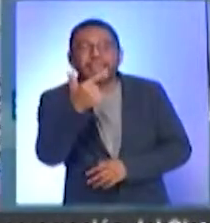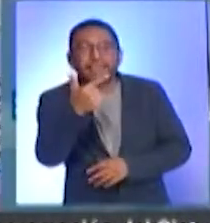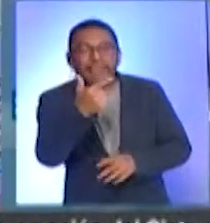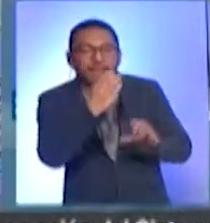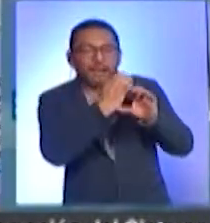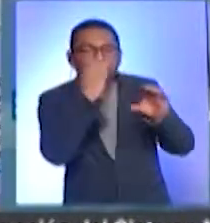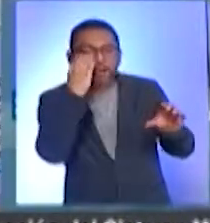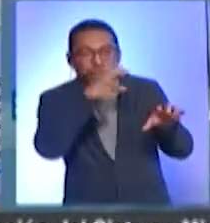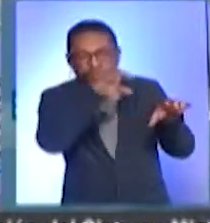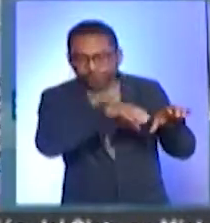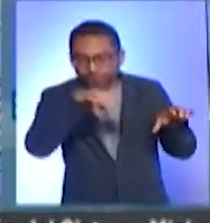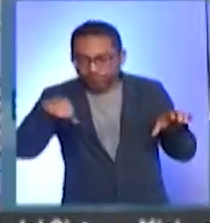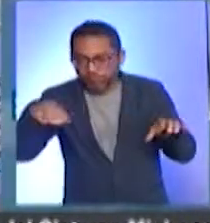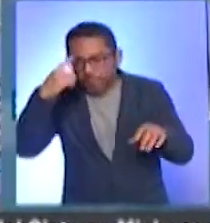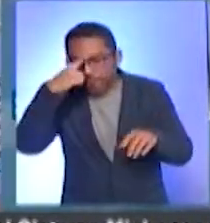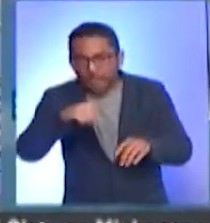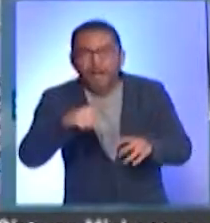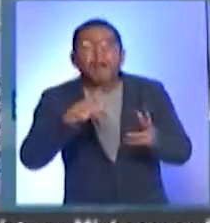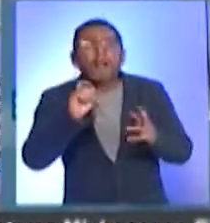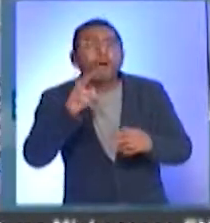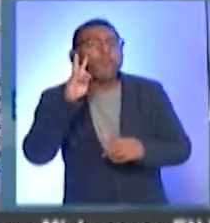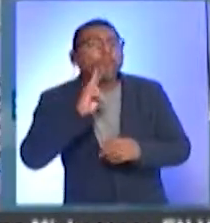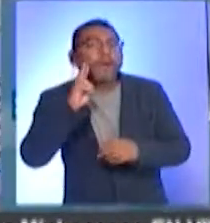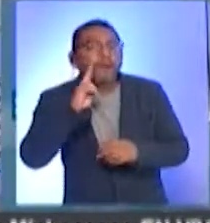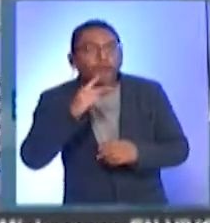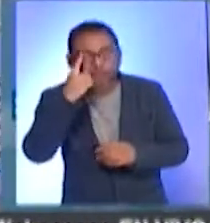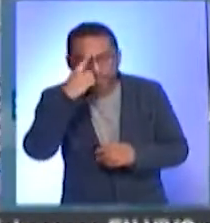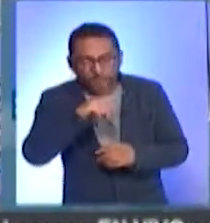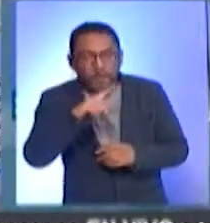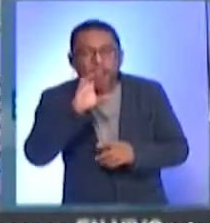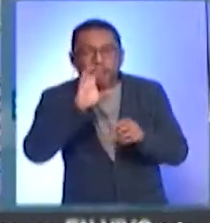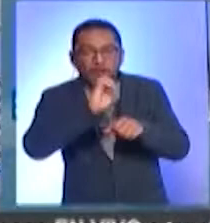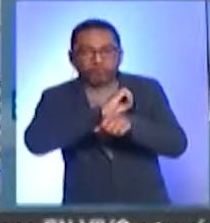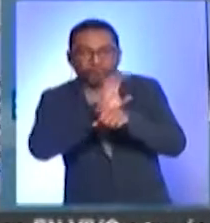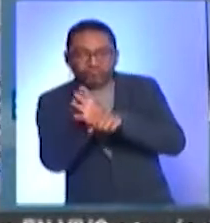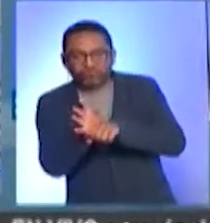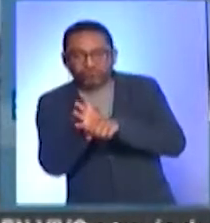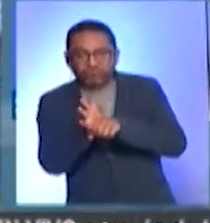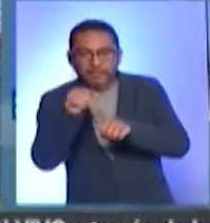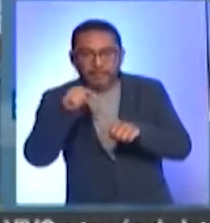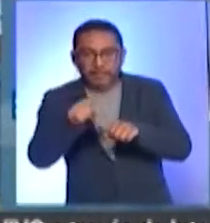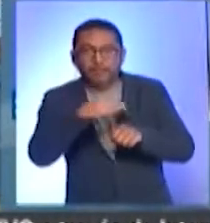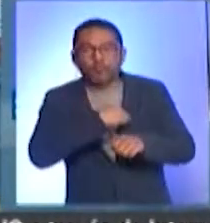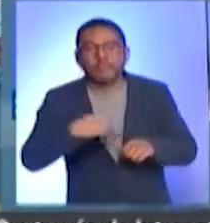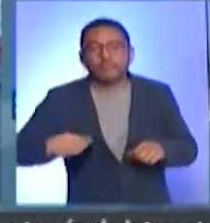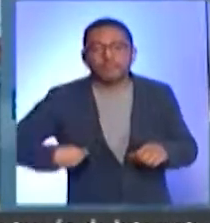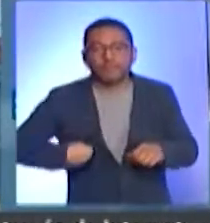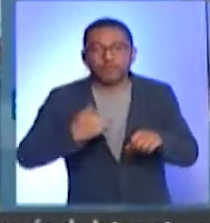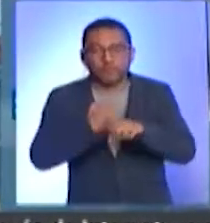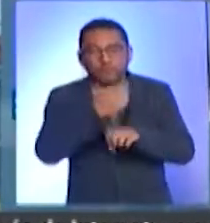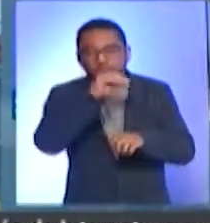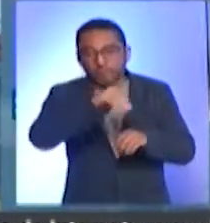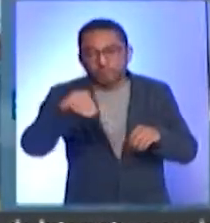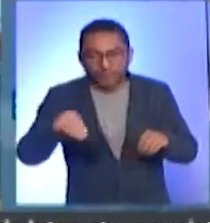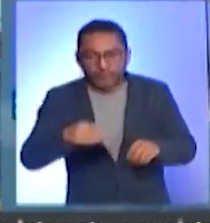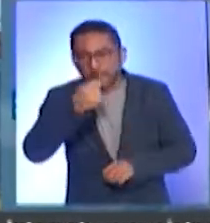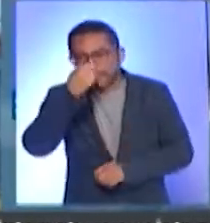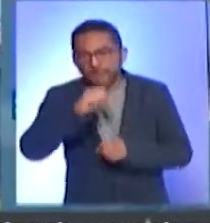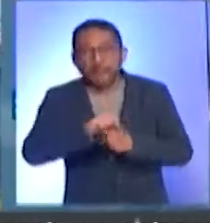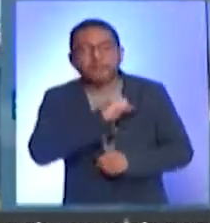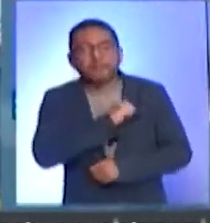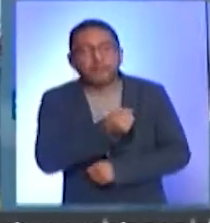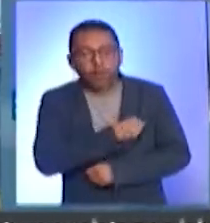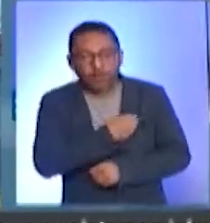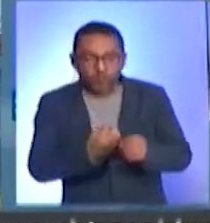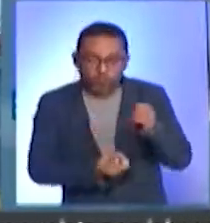muestras con 1.019 en 6 municipios del estado la secretaría de salud de michoacán habilita